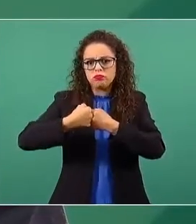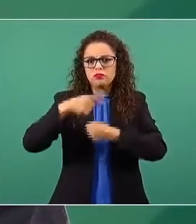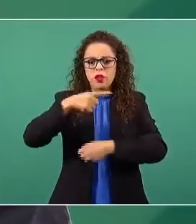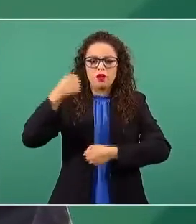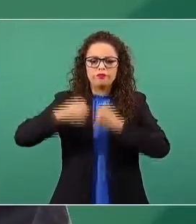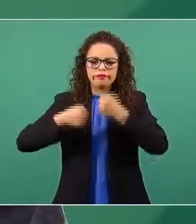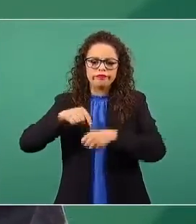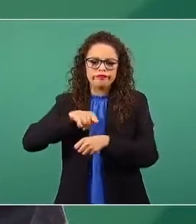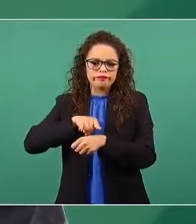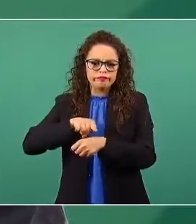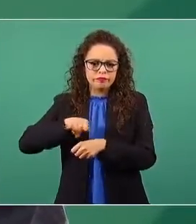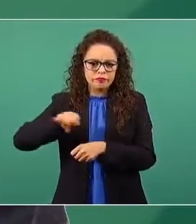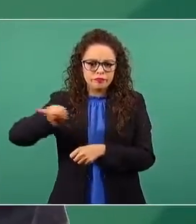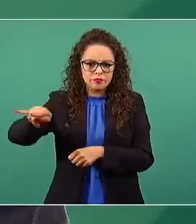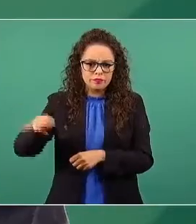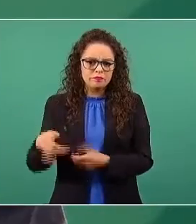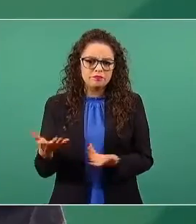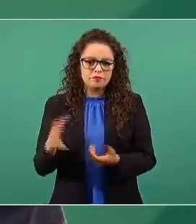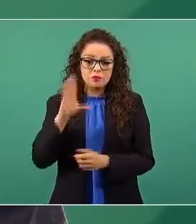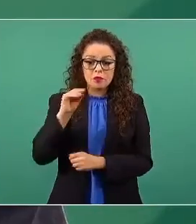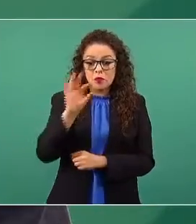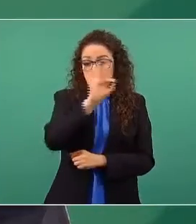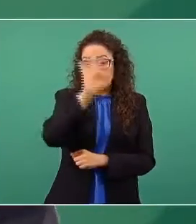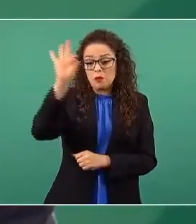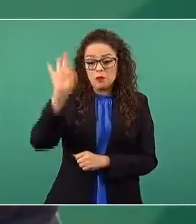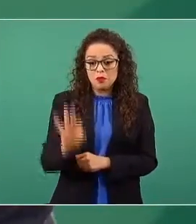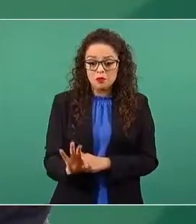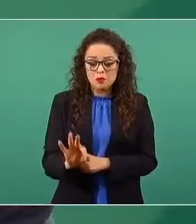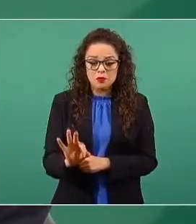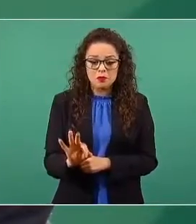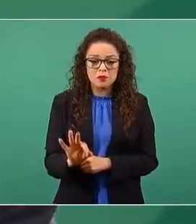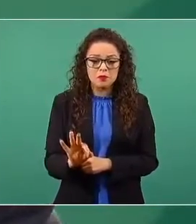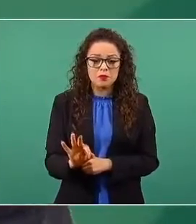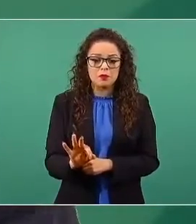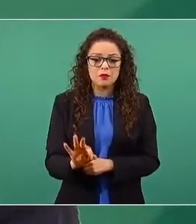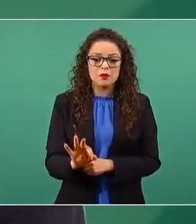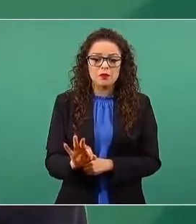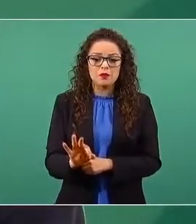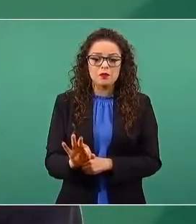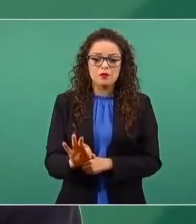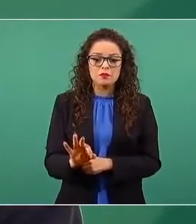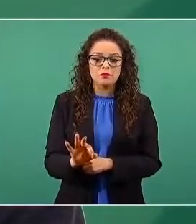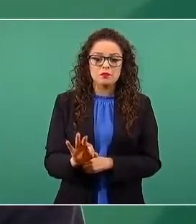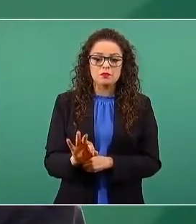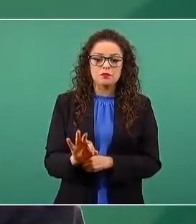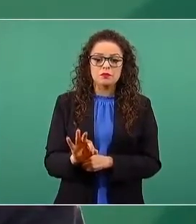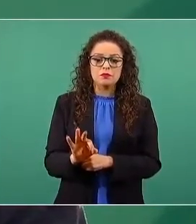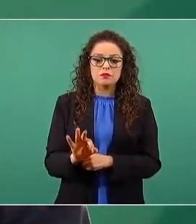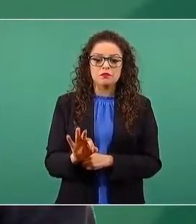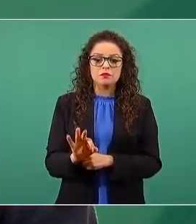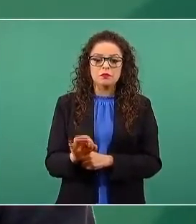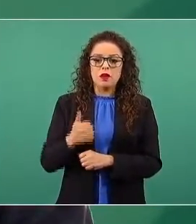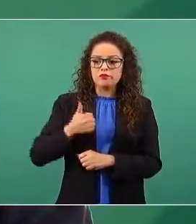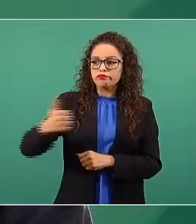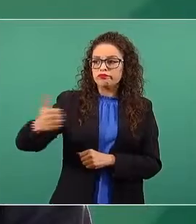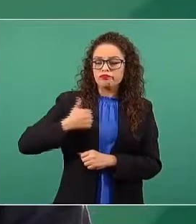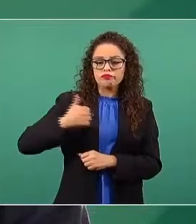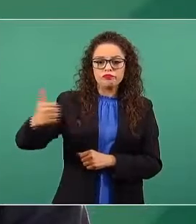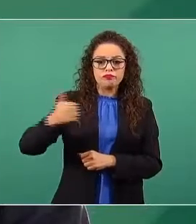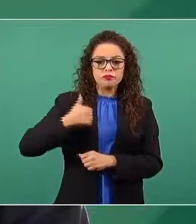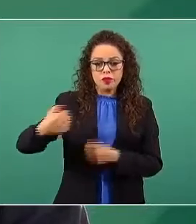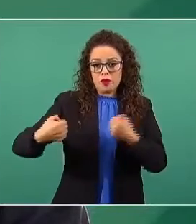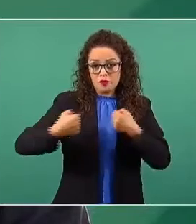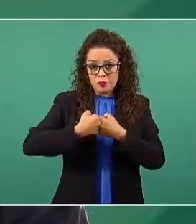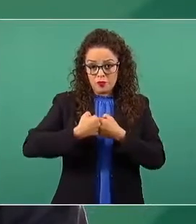es considerablemente común, 90% de los movimientos que existen transfronterizos en la